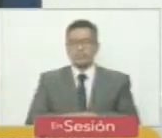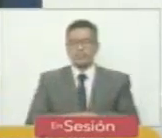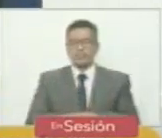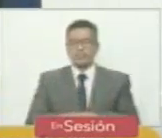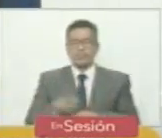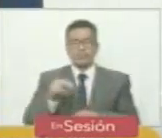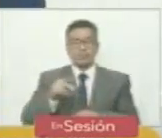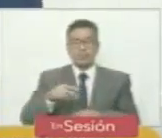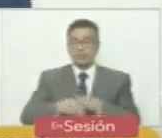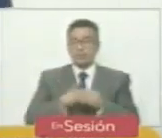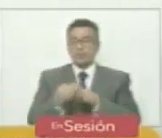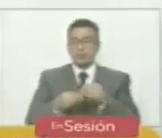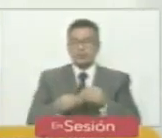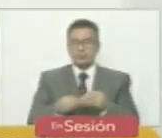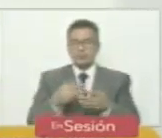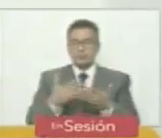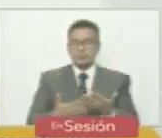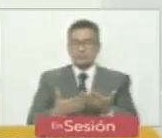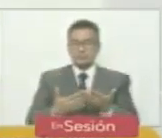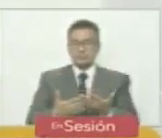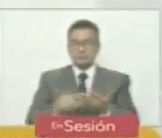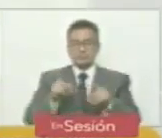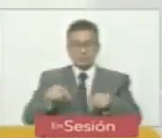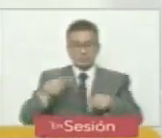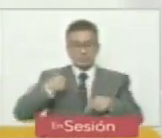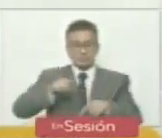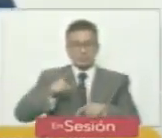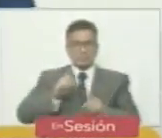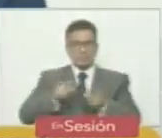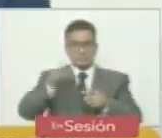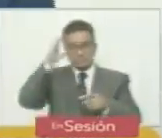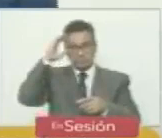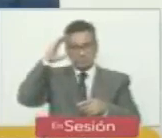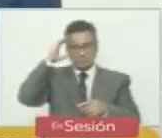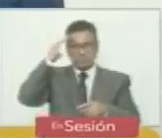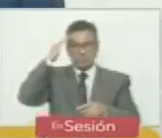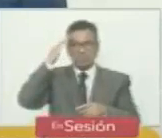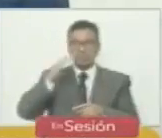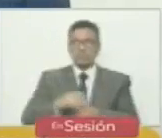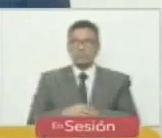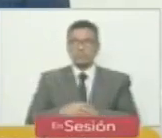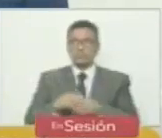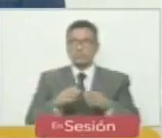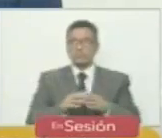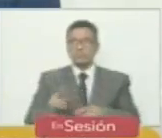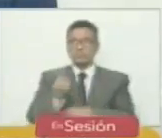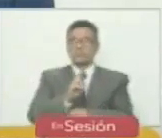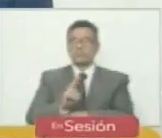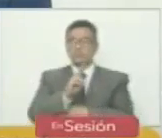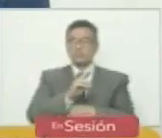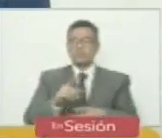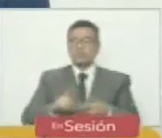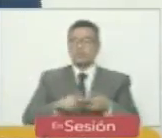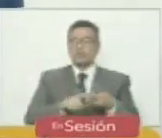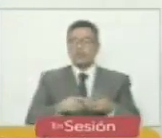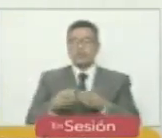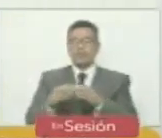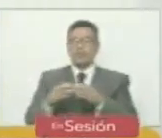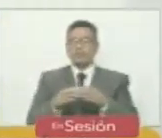No hay manera de que convenzan a nadie que tenga algún conocimiento, aunque sea muy elemental, como es el